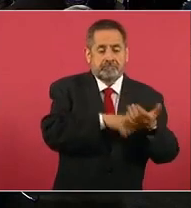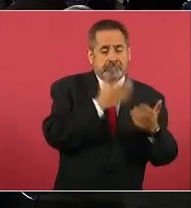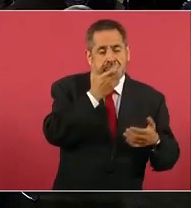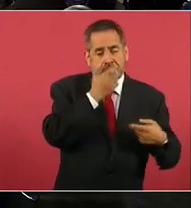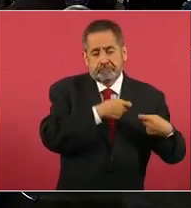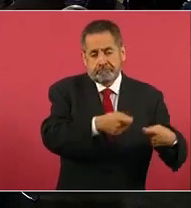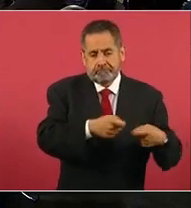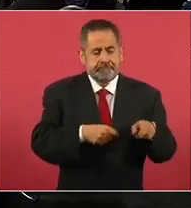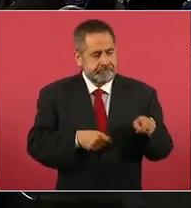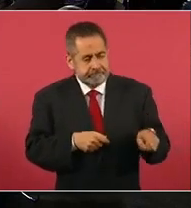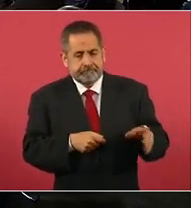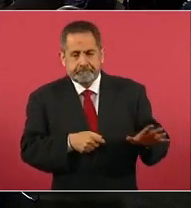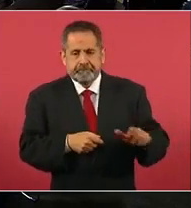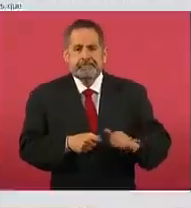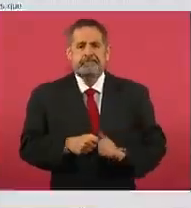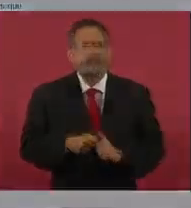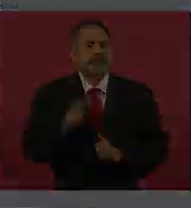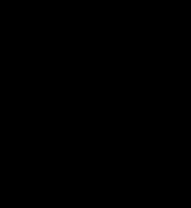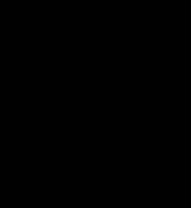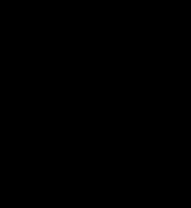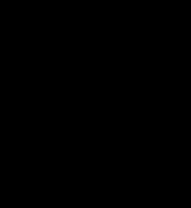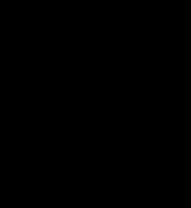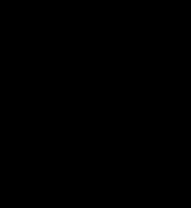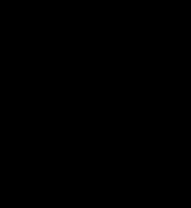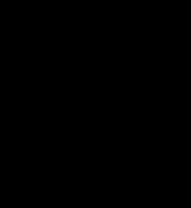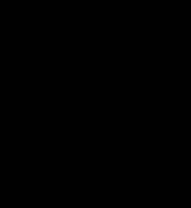conservadores, de todas maneras, aún con